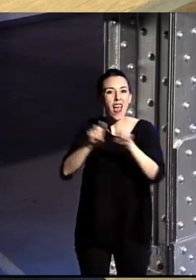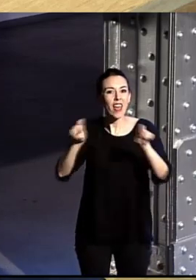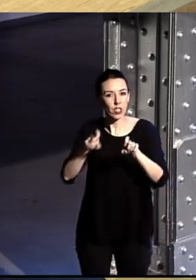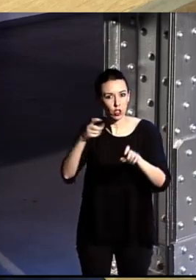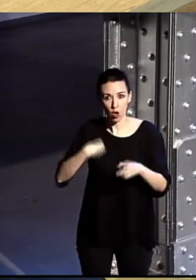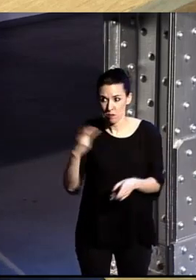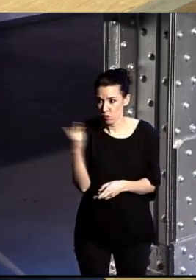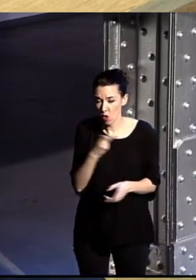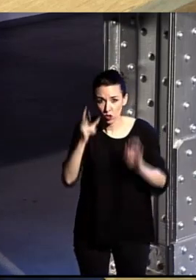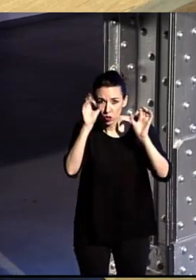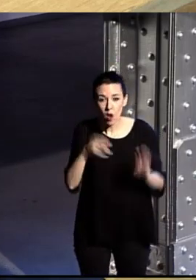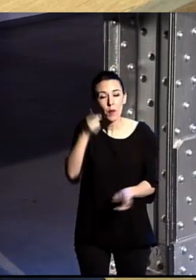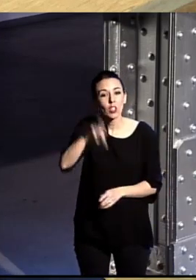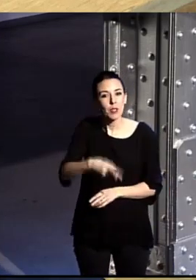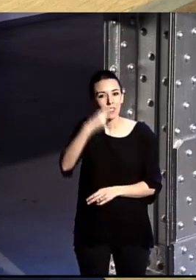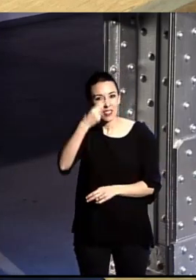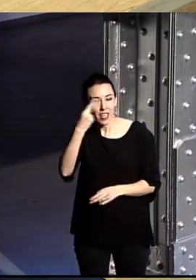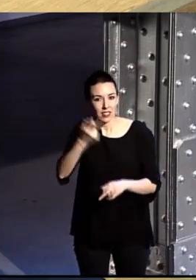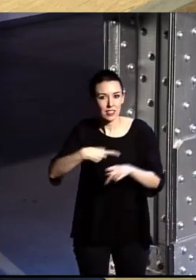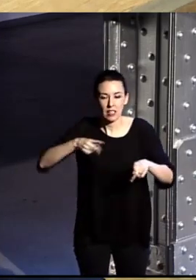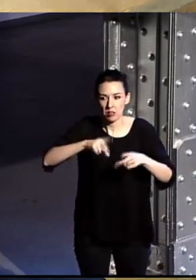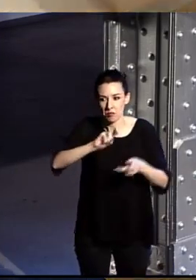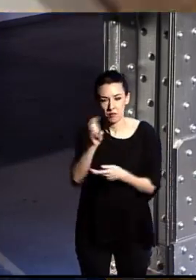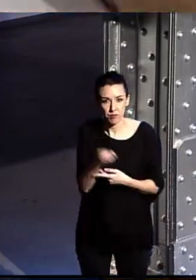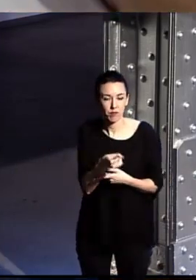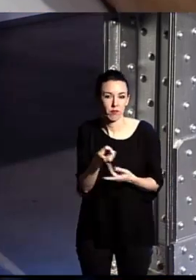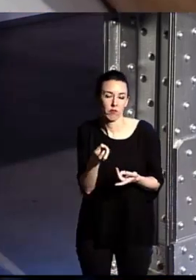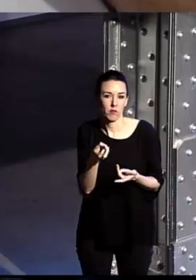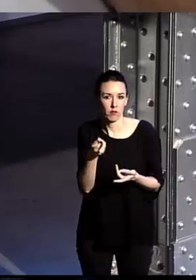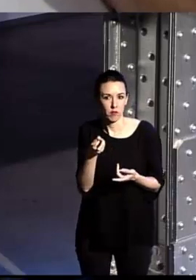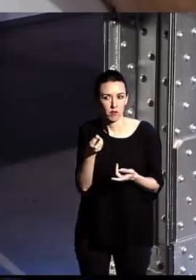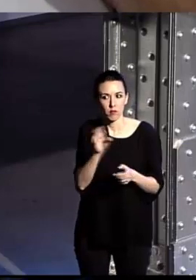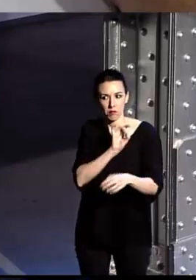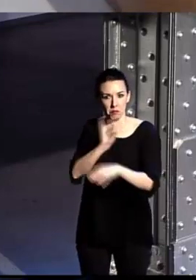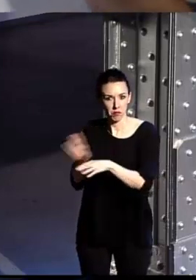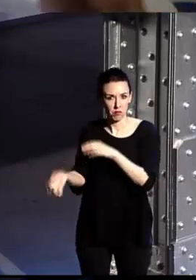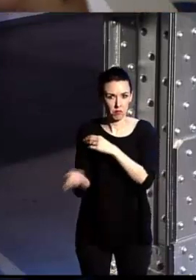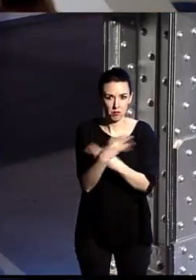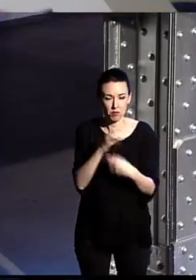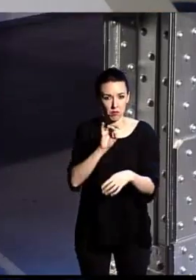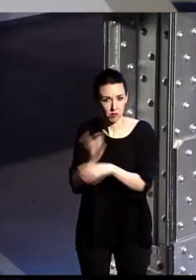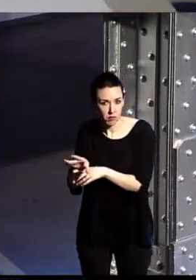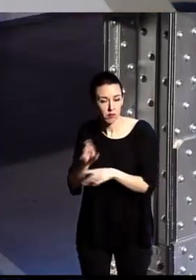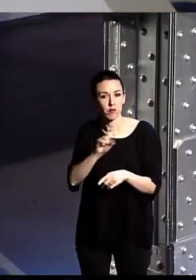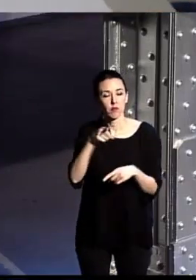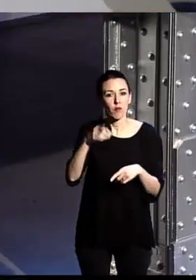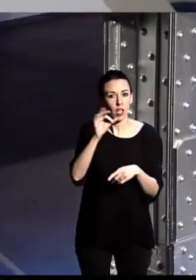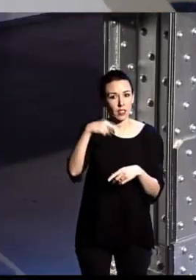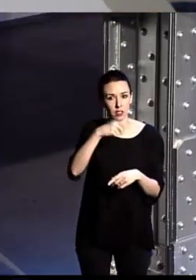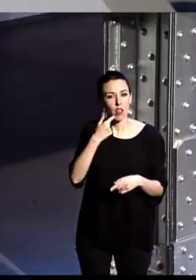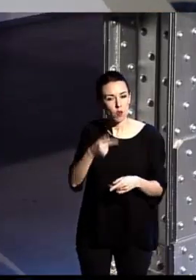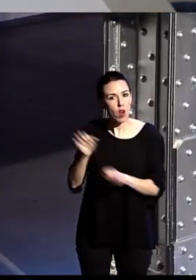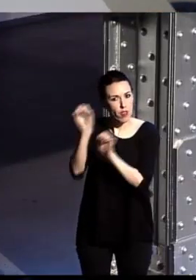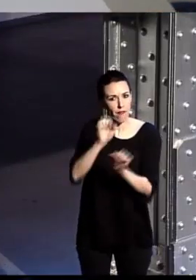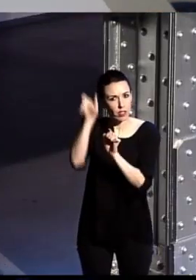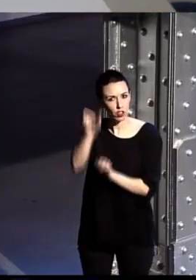pero también, bueno, intereses y bueno, mantuvieron una correspondencia. George Sand era una gran defensora de Verne, fue ella